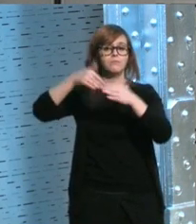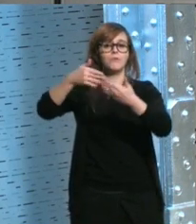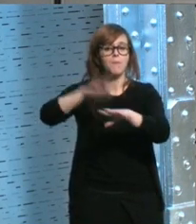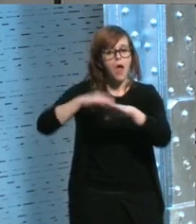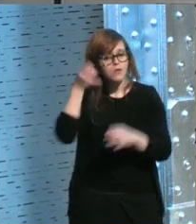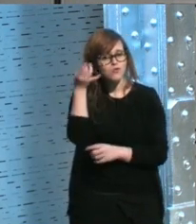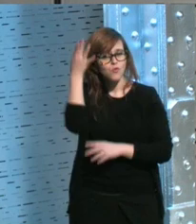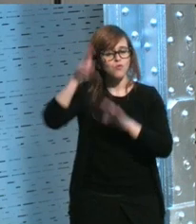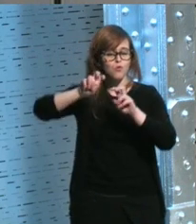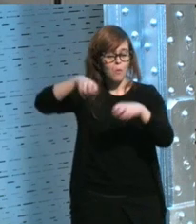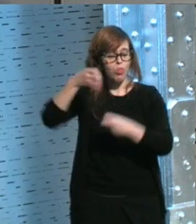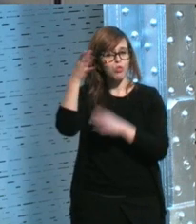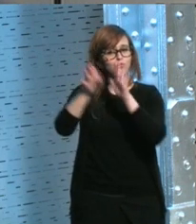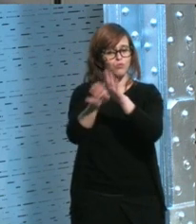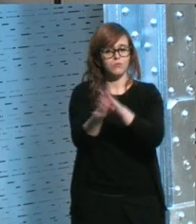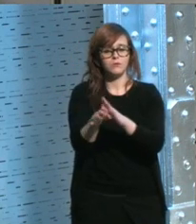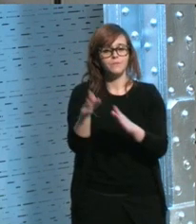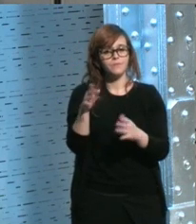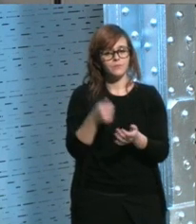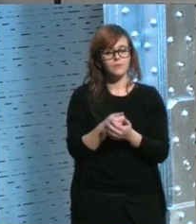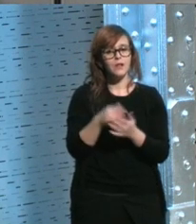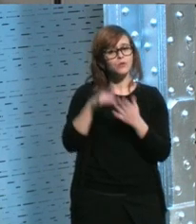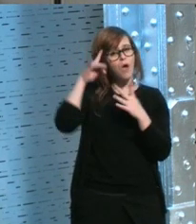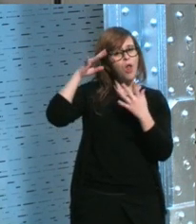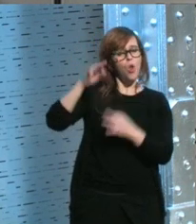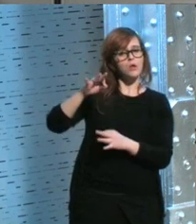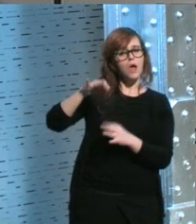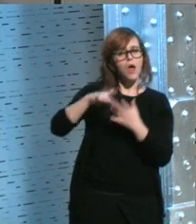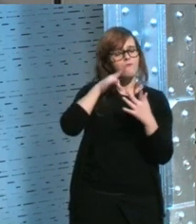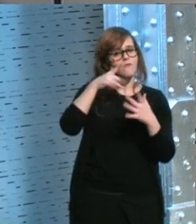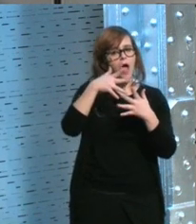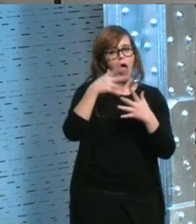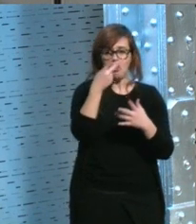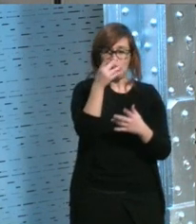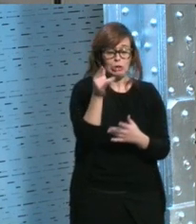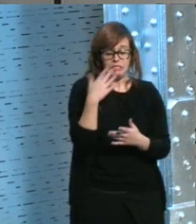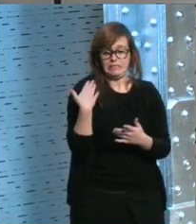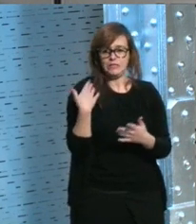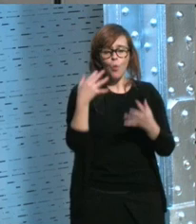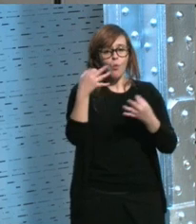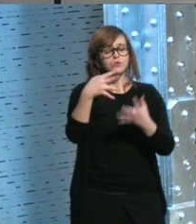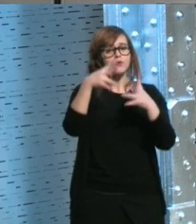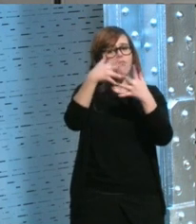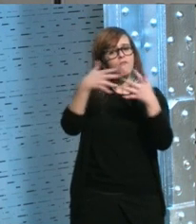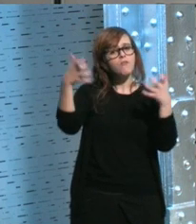creo que hay una inversión de la lógica, y esa frase me fue dicha hace 2 días,